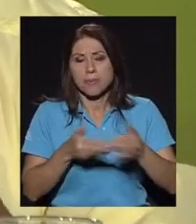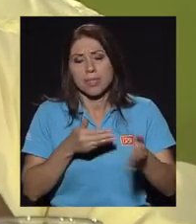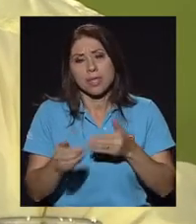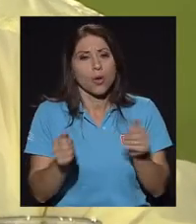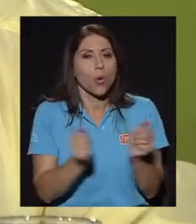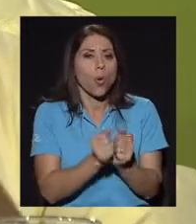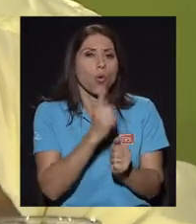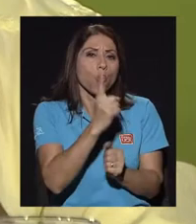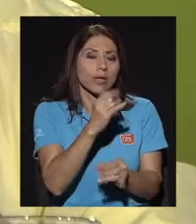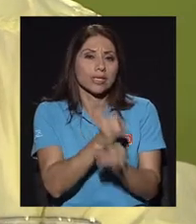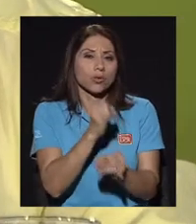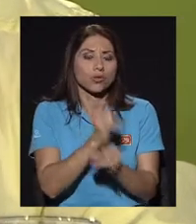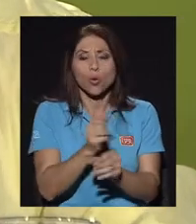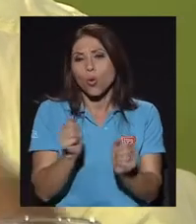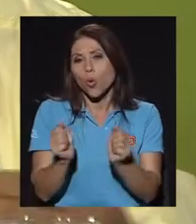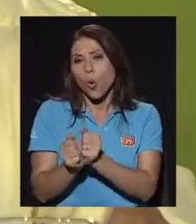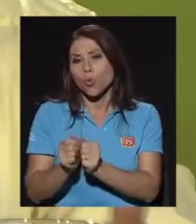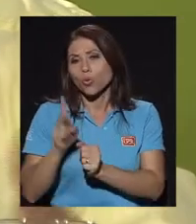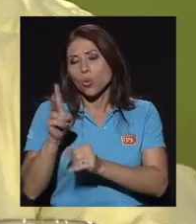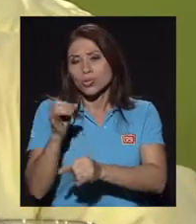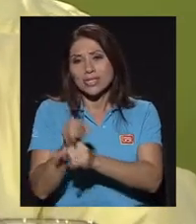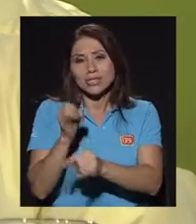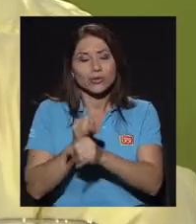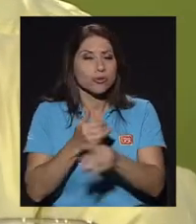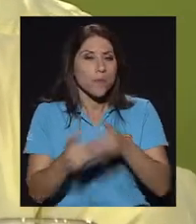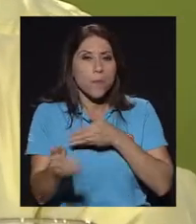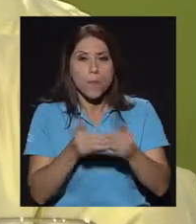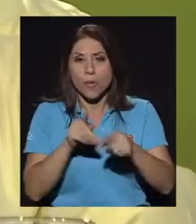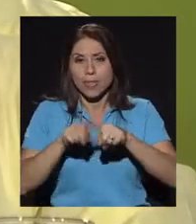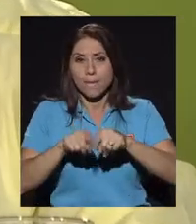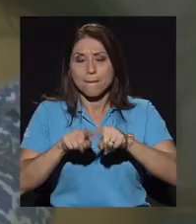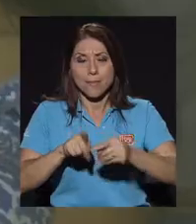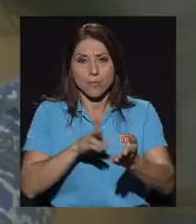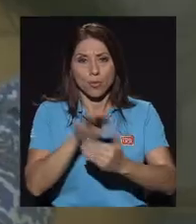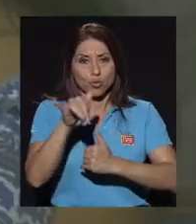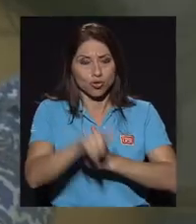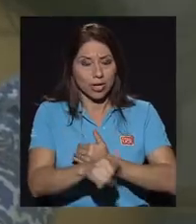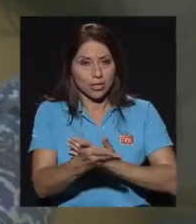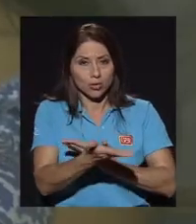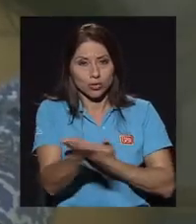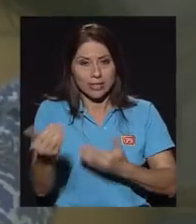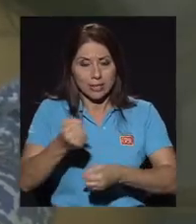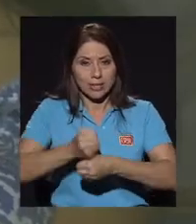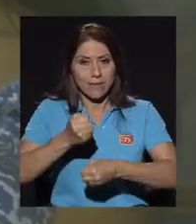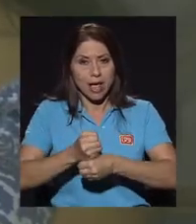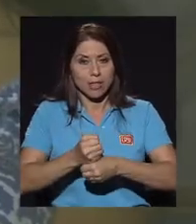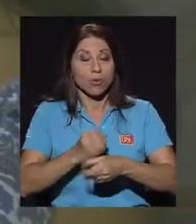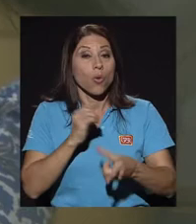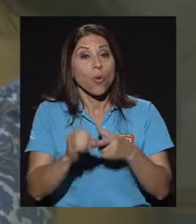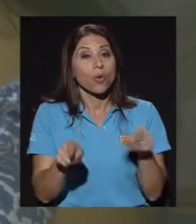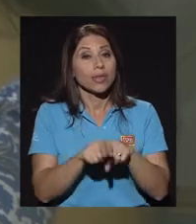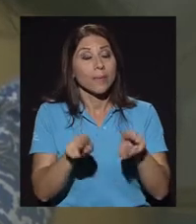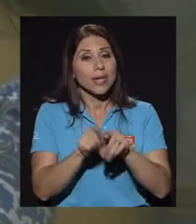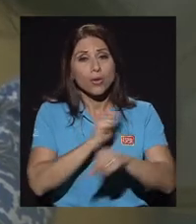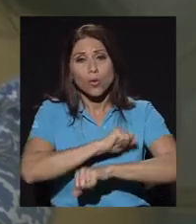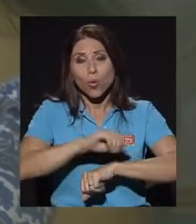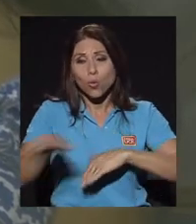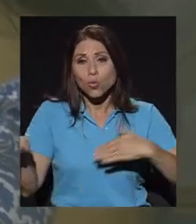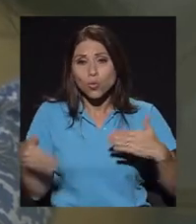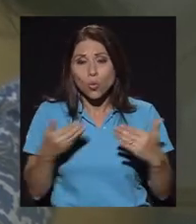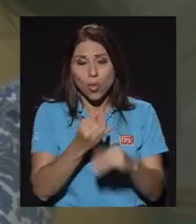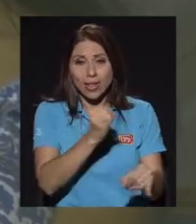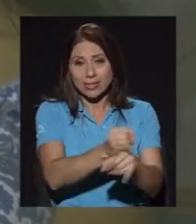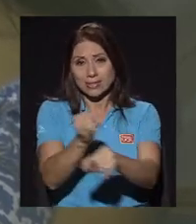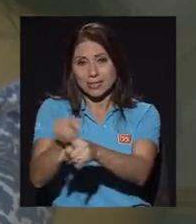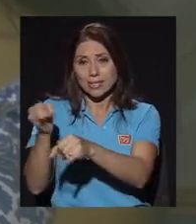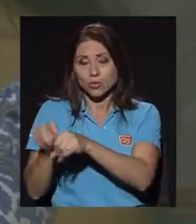con una institución, con dos instituciones, de acuerdo a los proyectos que estemos manejando, o también con todas las instituciones en